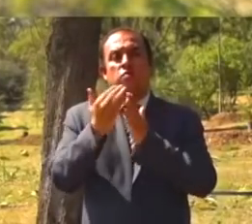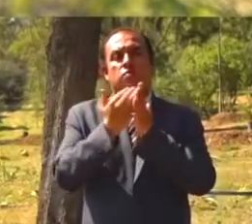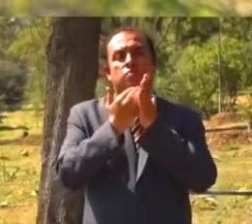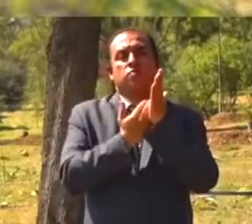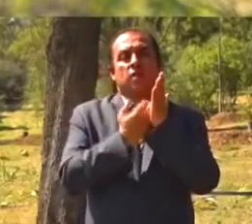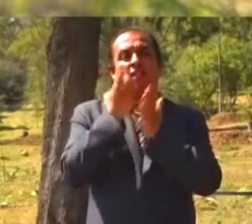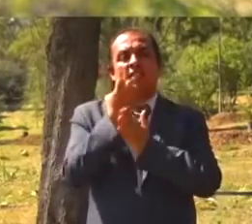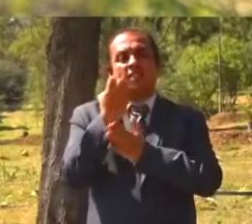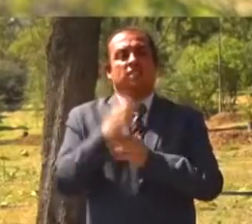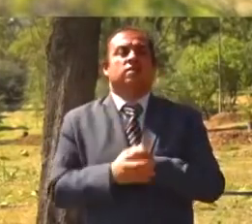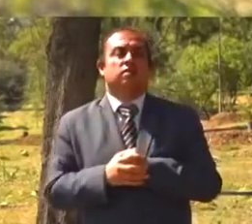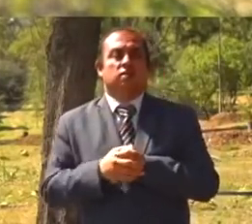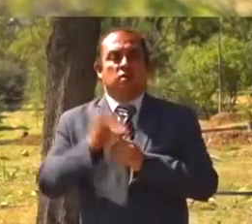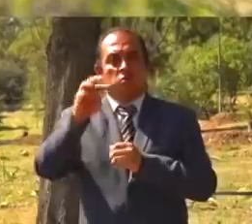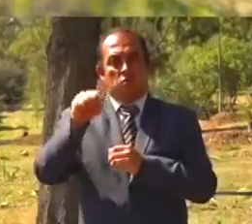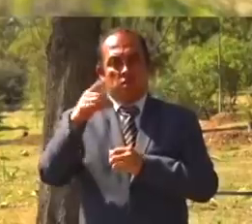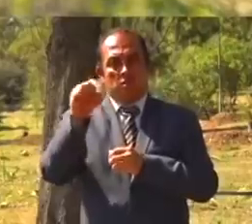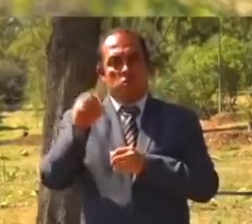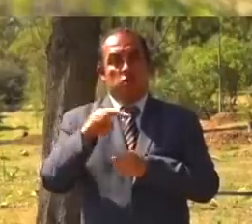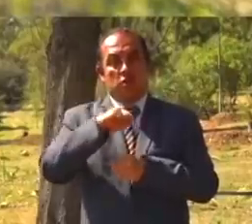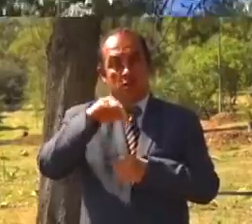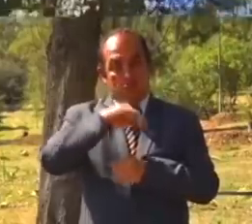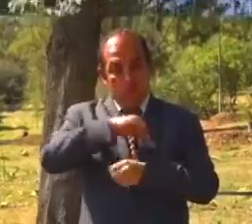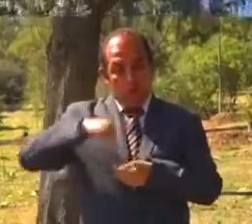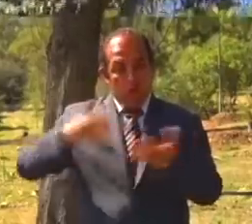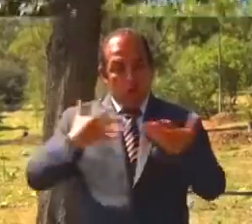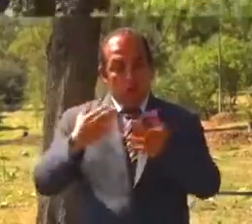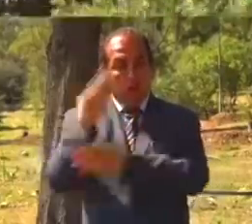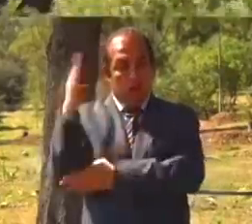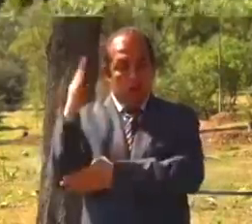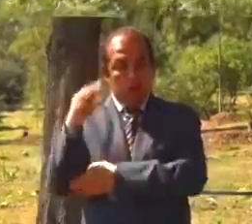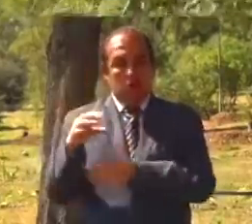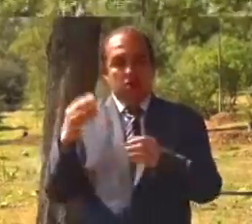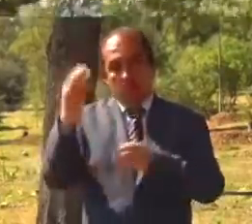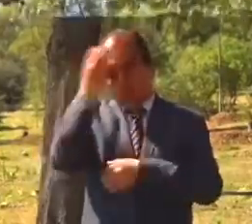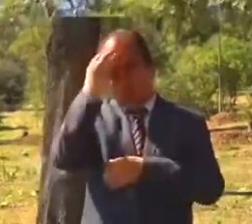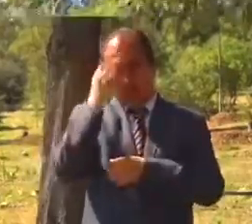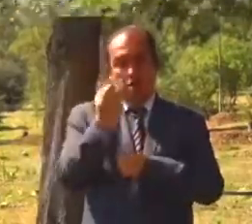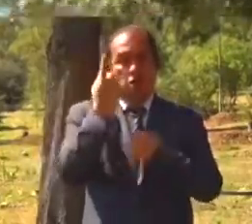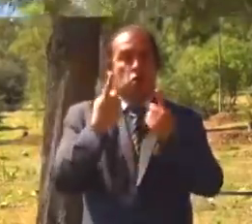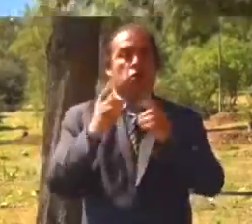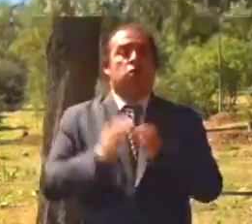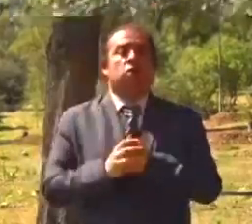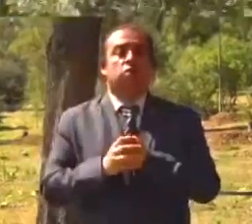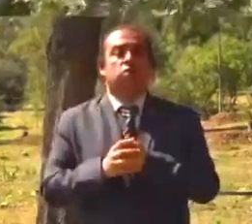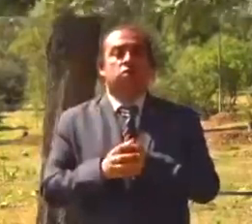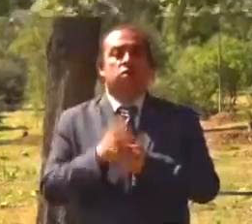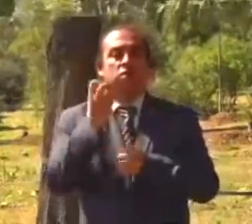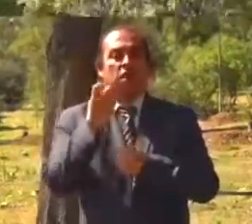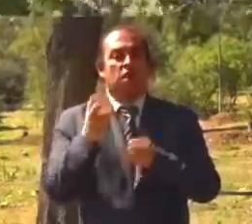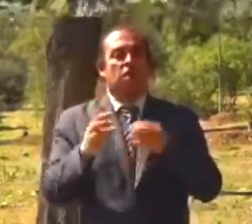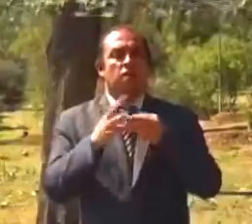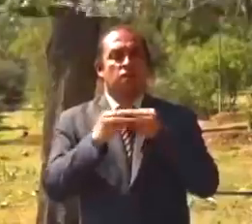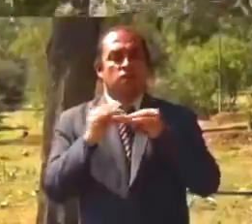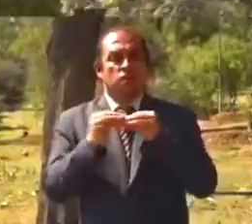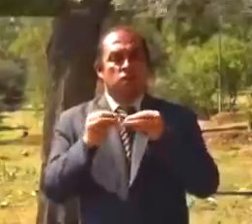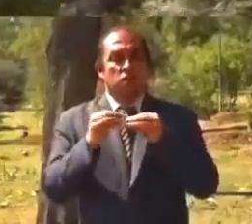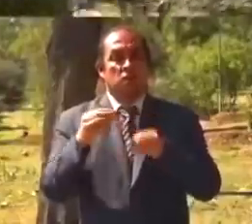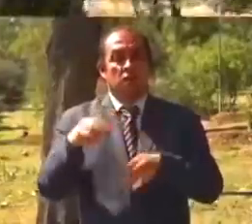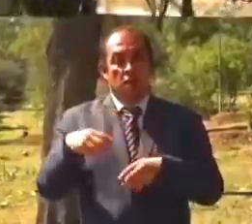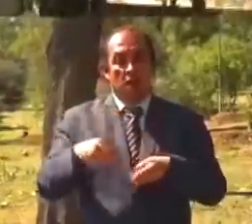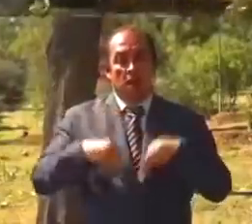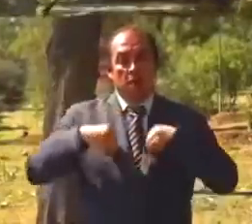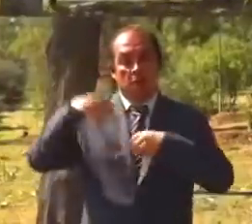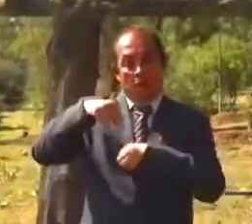hacer en el bosque de Chapultepec, incluyendo algunas de las especies de frutales que se dan bien en esta zona, que